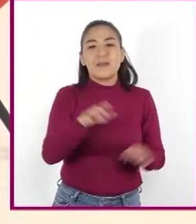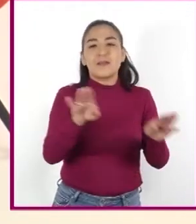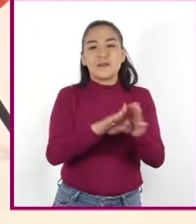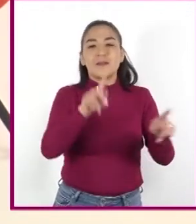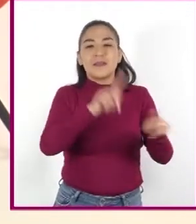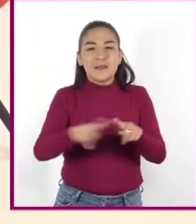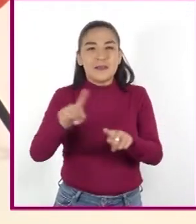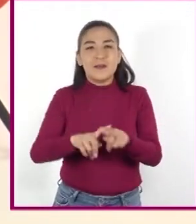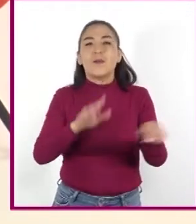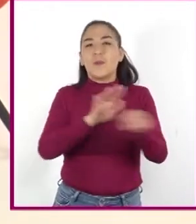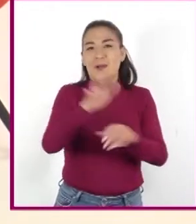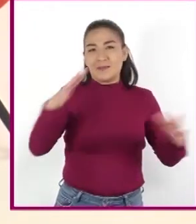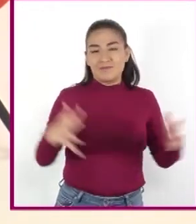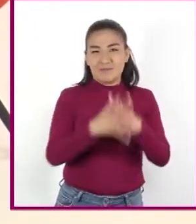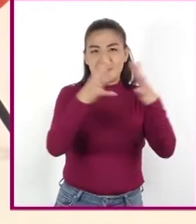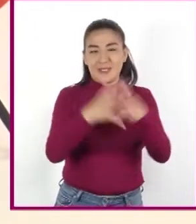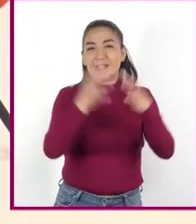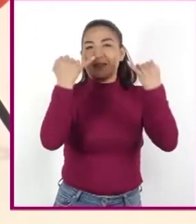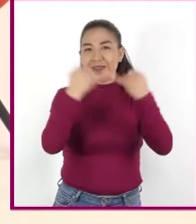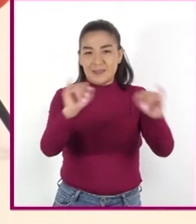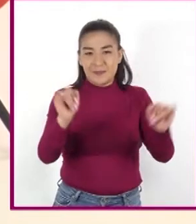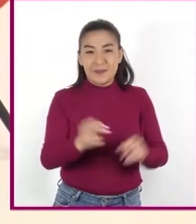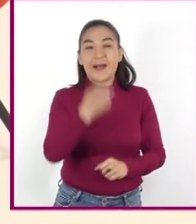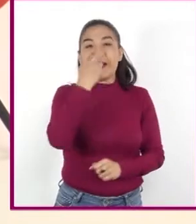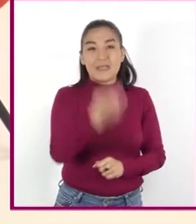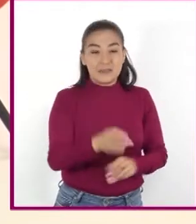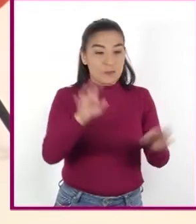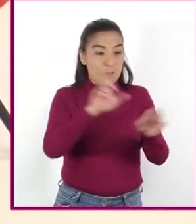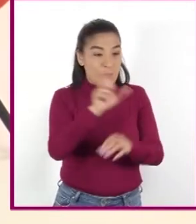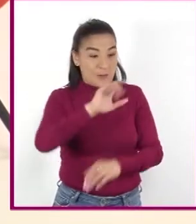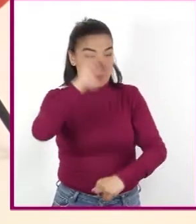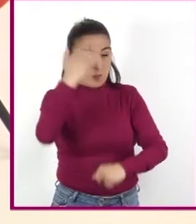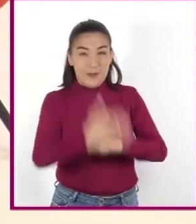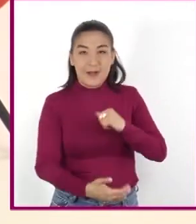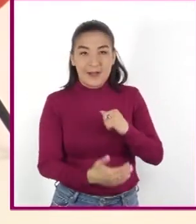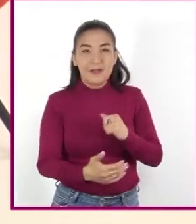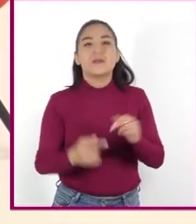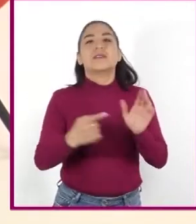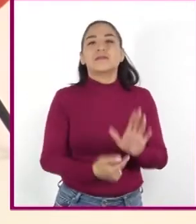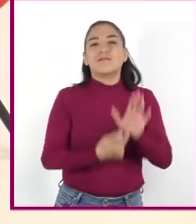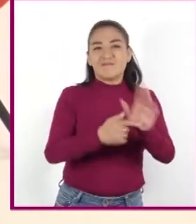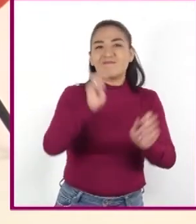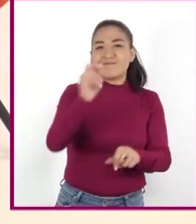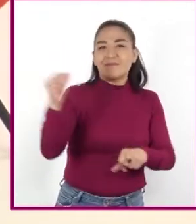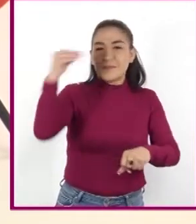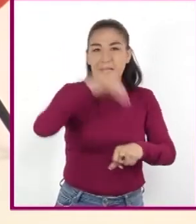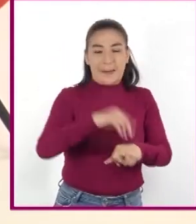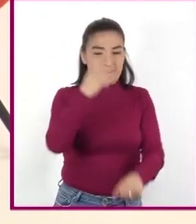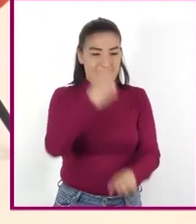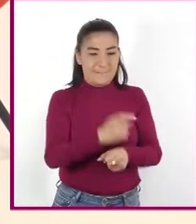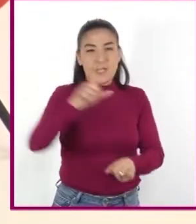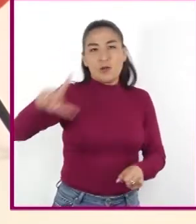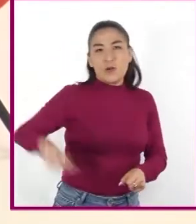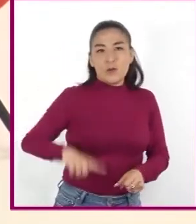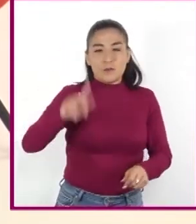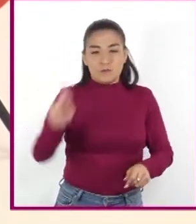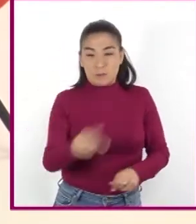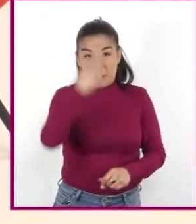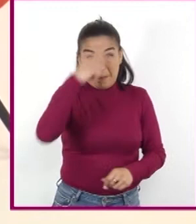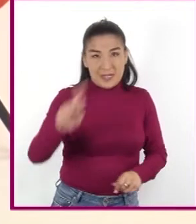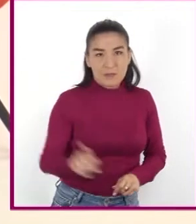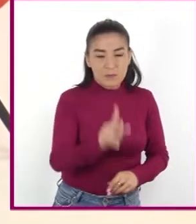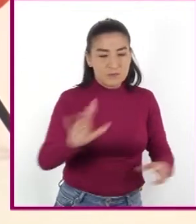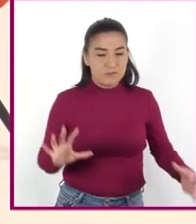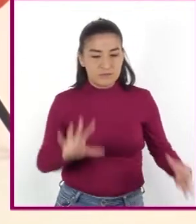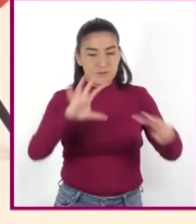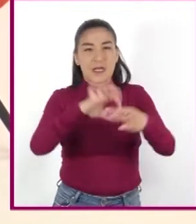de las causas de la Guerra de Independencia, que al consumarse establece el primer gobierno republicano en América y